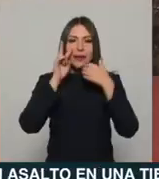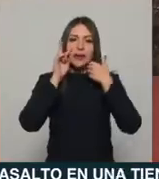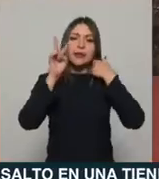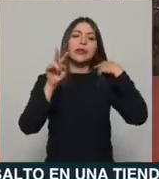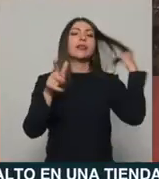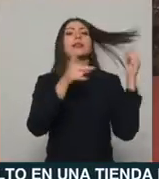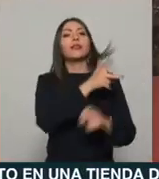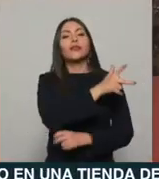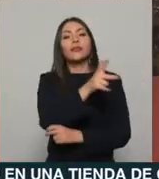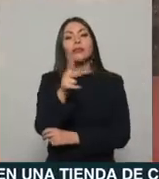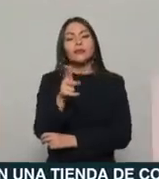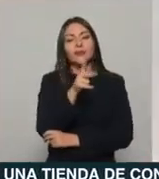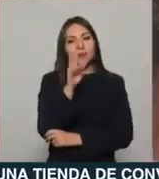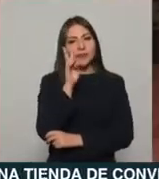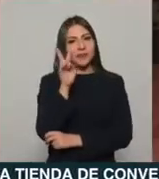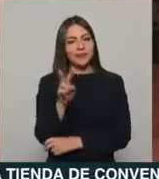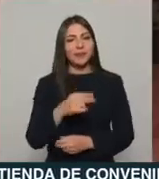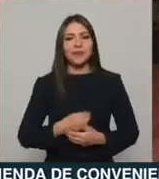así que acompáñenme.